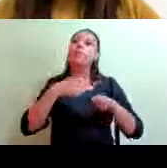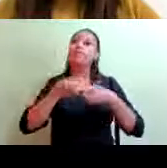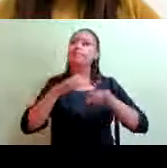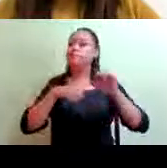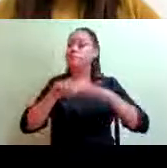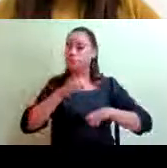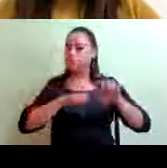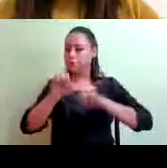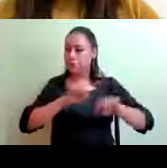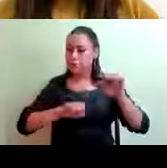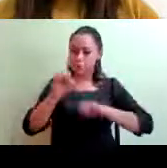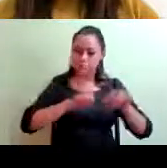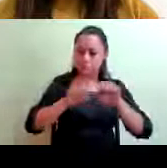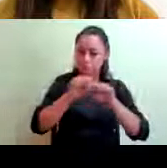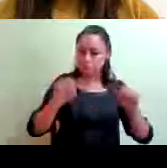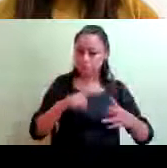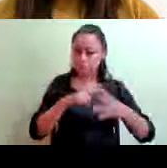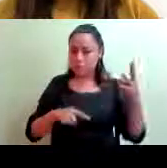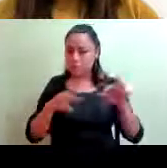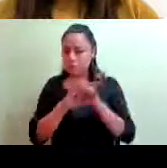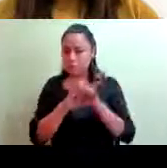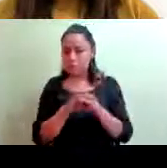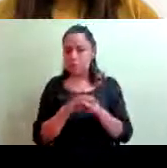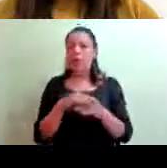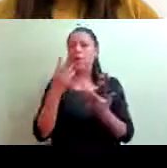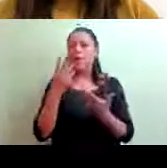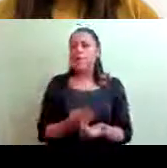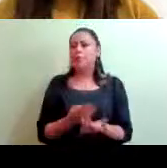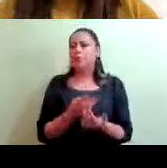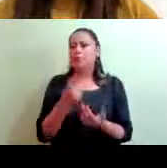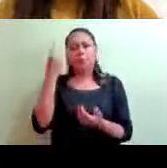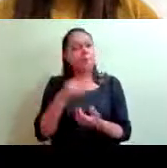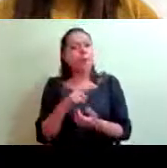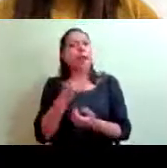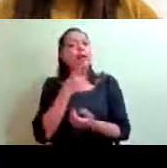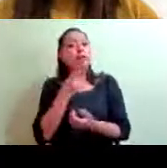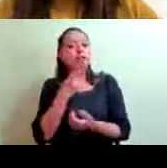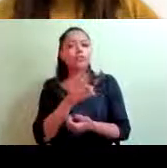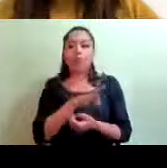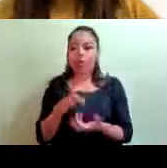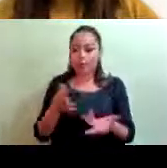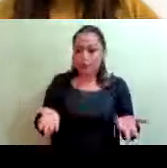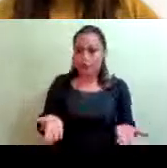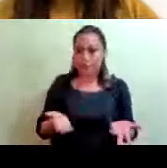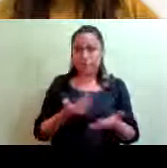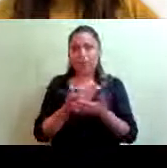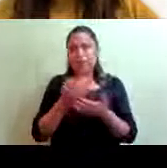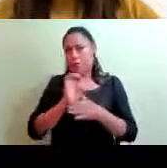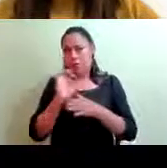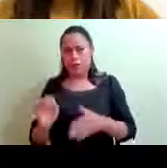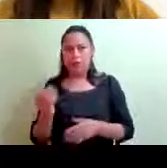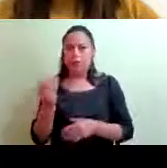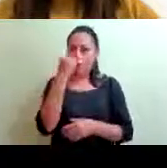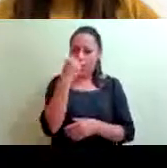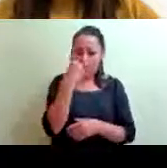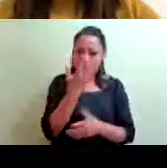corresponde a esta extracción de productos del medio ambiente para ser consumidos o usados. Entre ellos tenemos lo que es el alimento, ¿no? Todo lo que proporcionan las